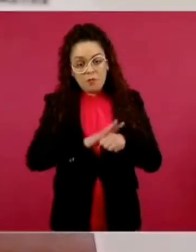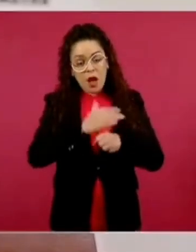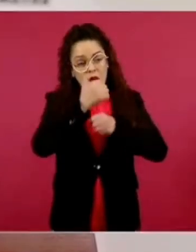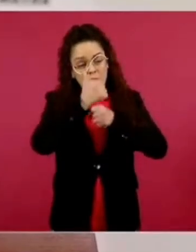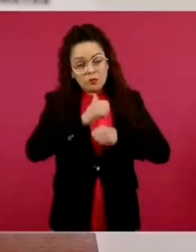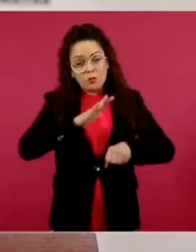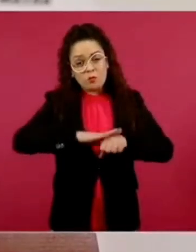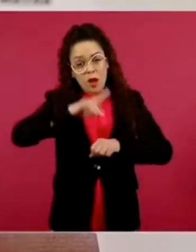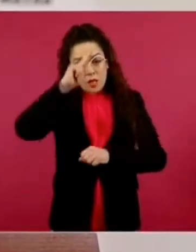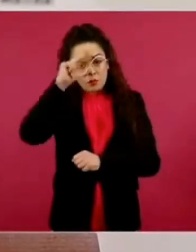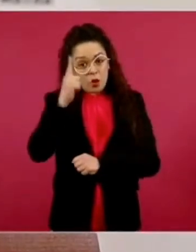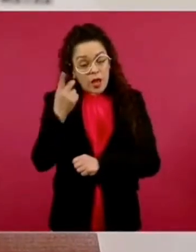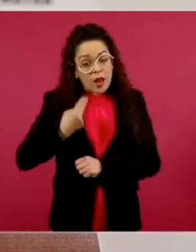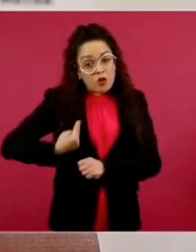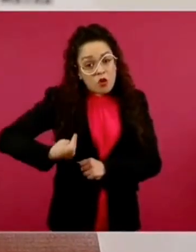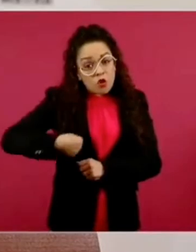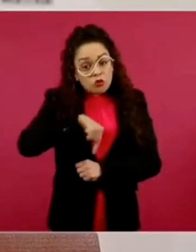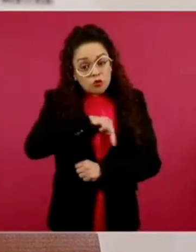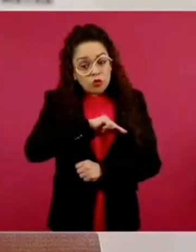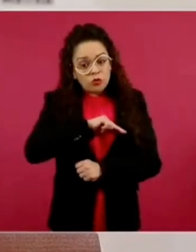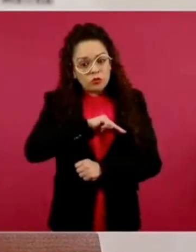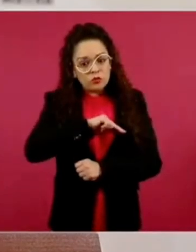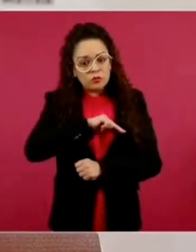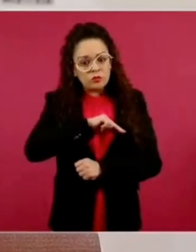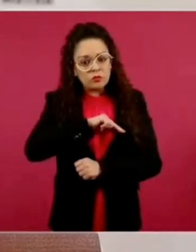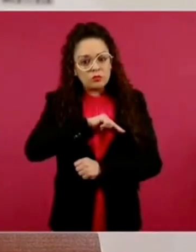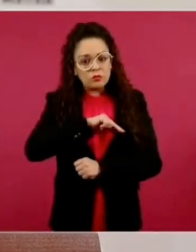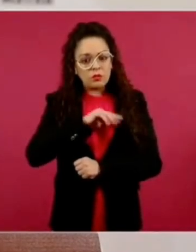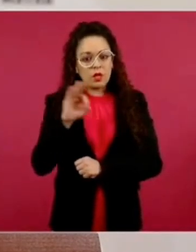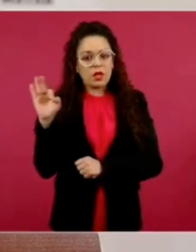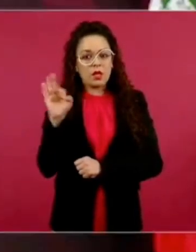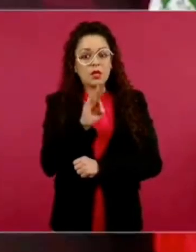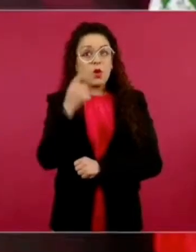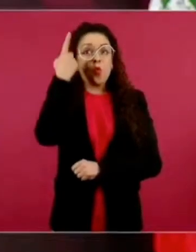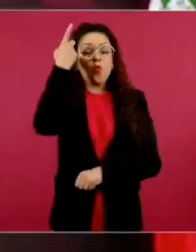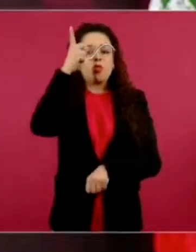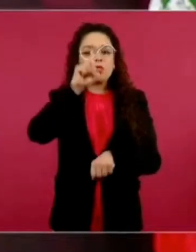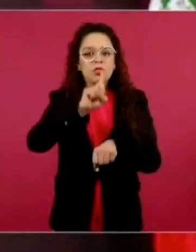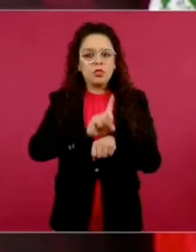y sabrían reivindicarlo algún día.